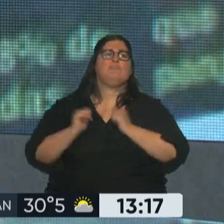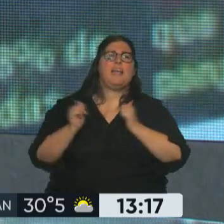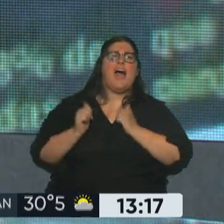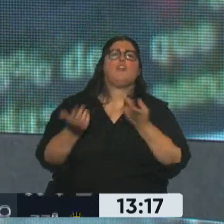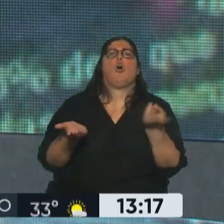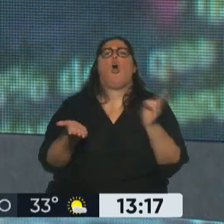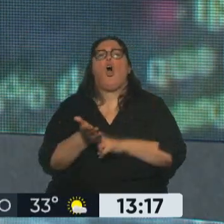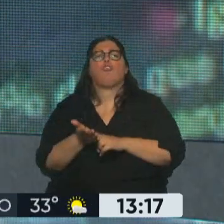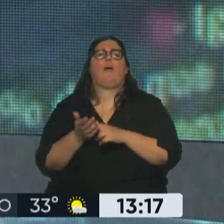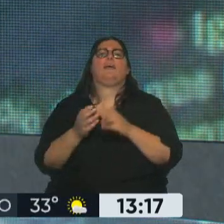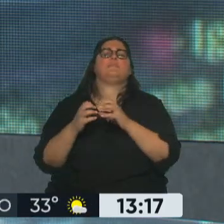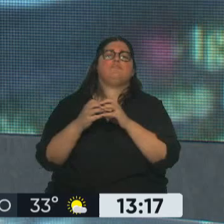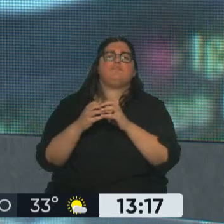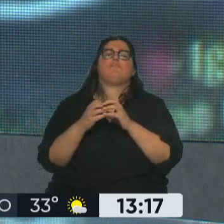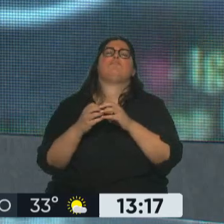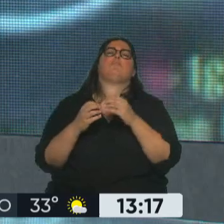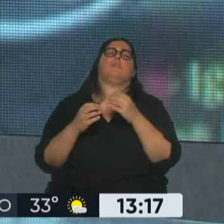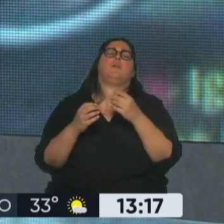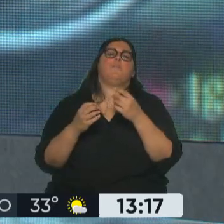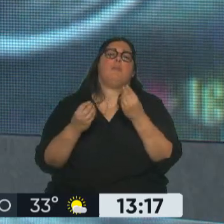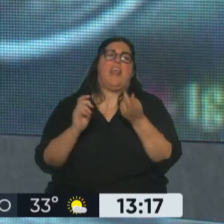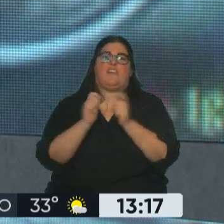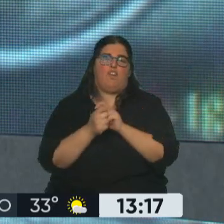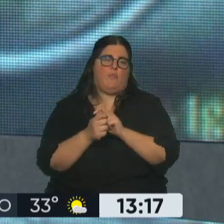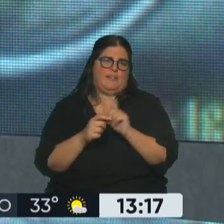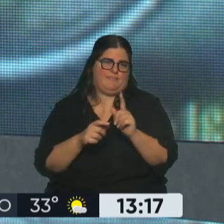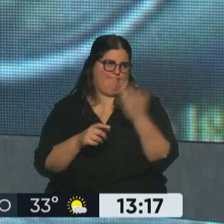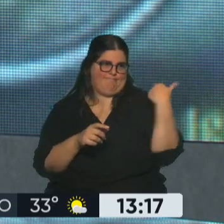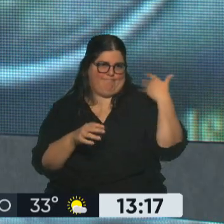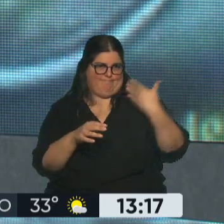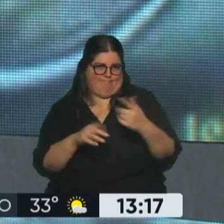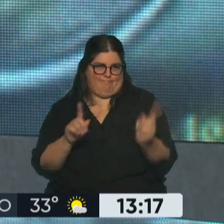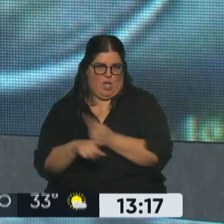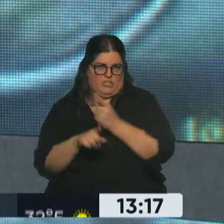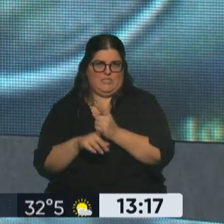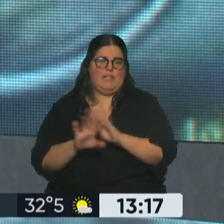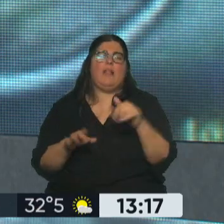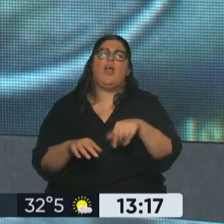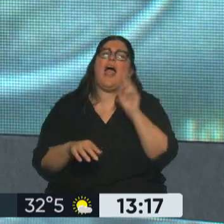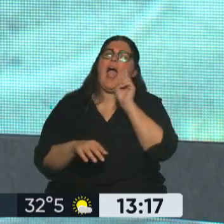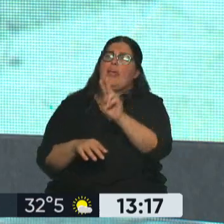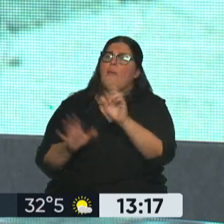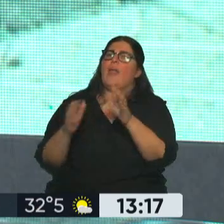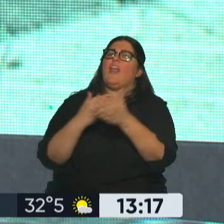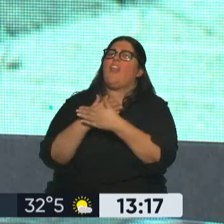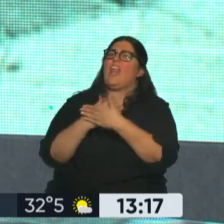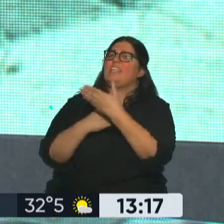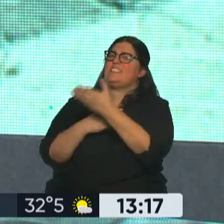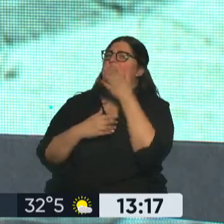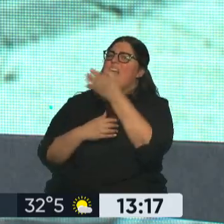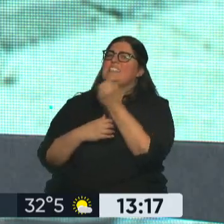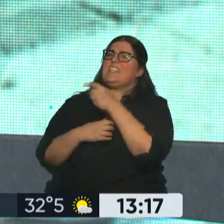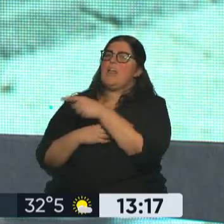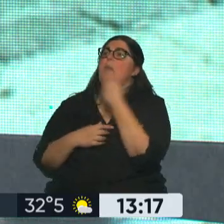hacer reformas no fue posible. Y luego habría que ver cómo queda la extrema derecha. Yo creo que eso es algo para seguir de cerca.